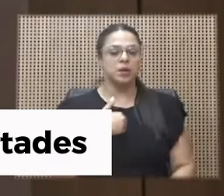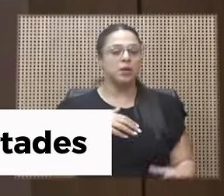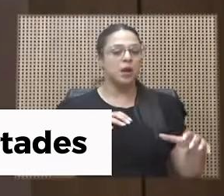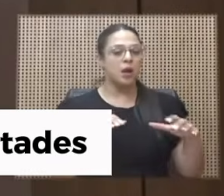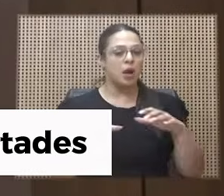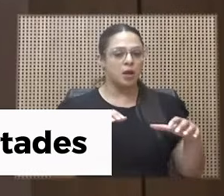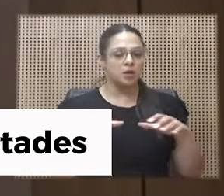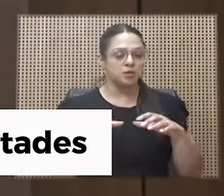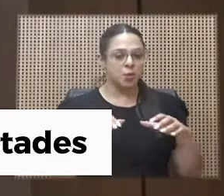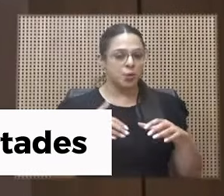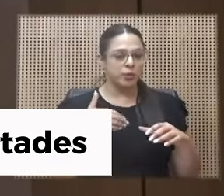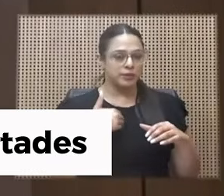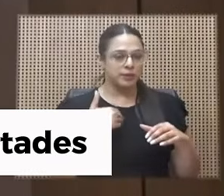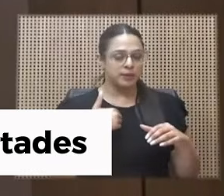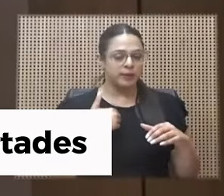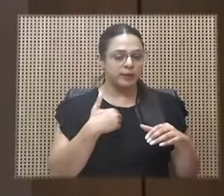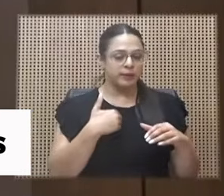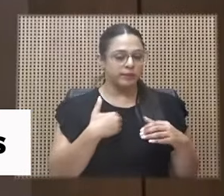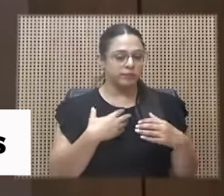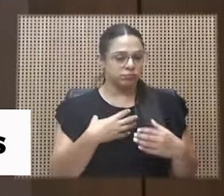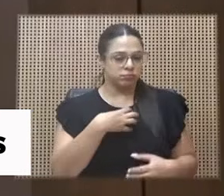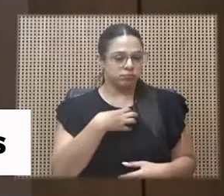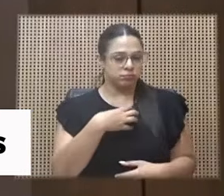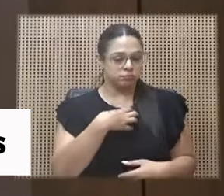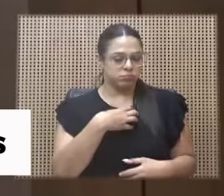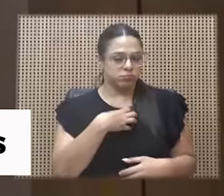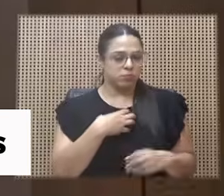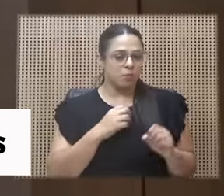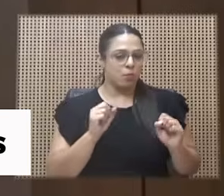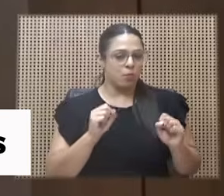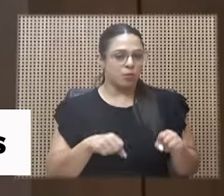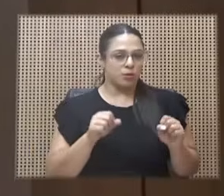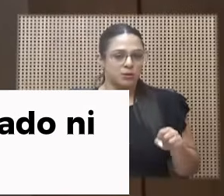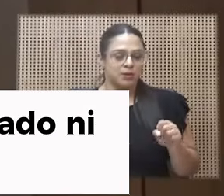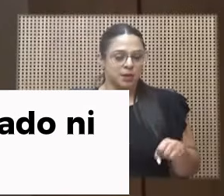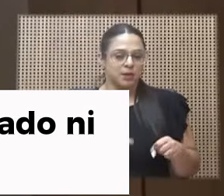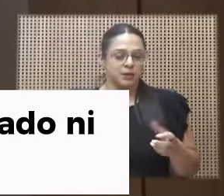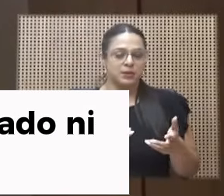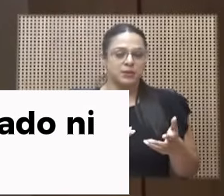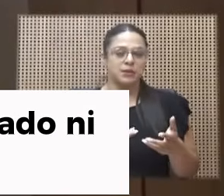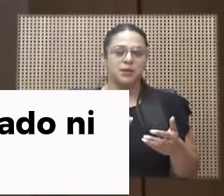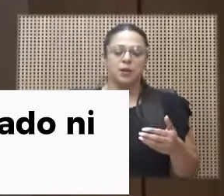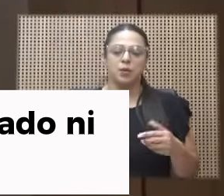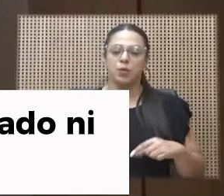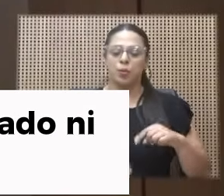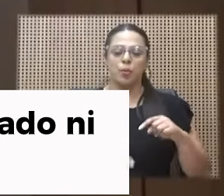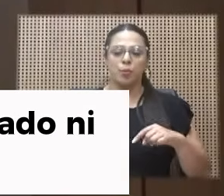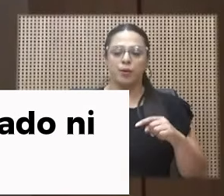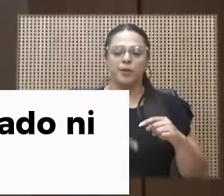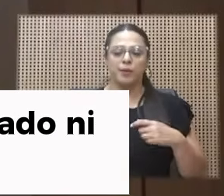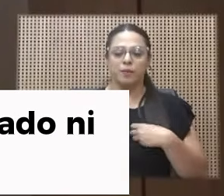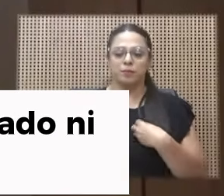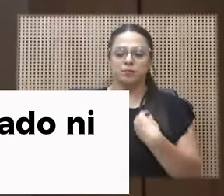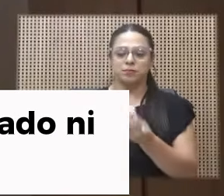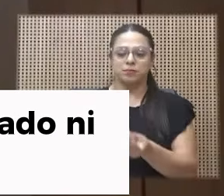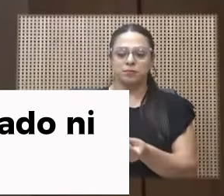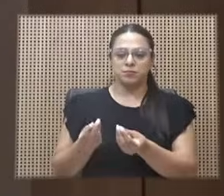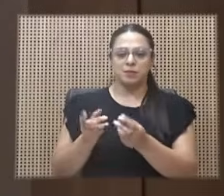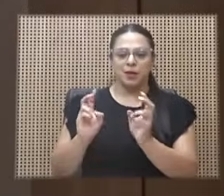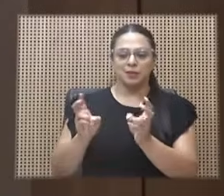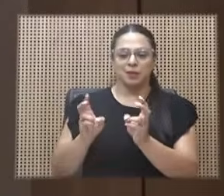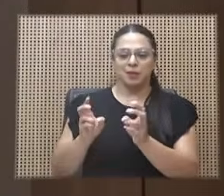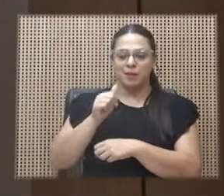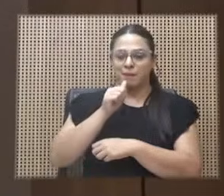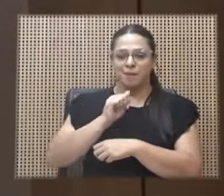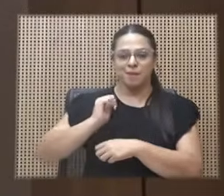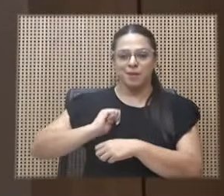lleven consigo potestades de imperio que son indelegables y no se pueden trasladar al sector privado ni directa